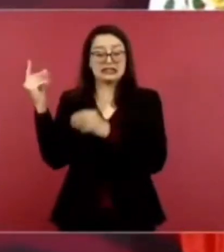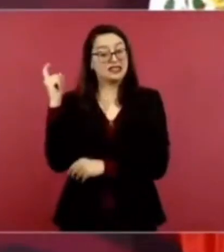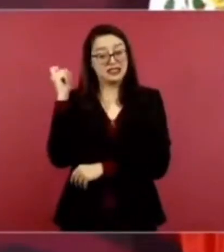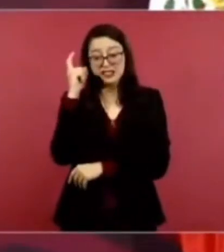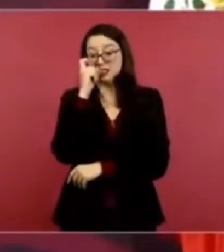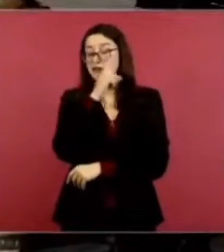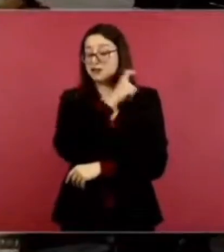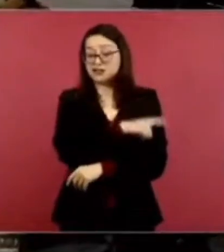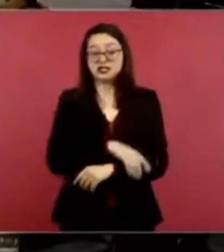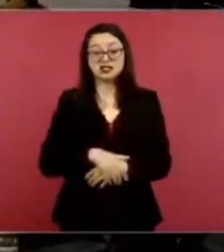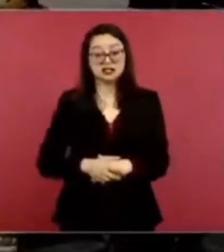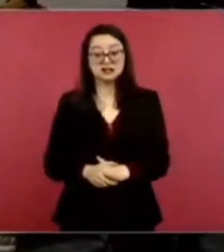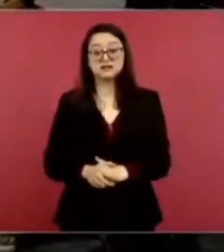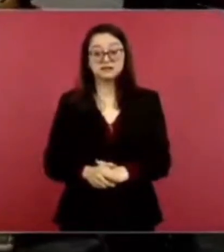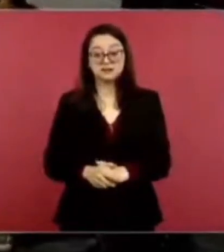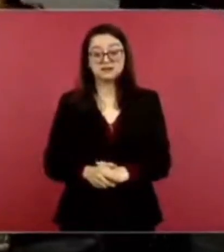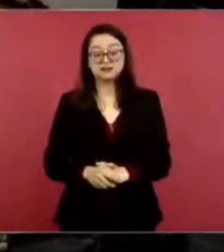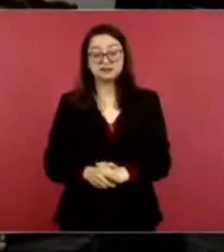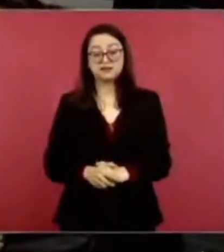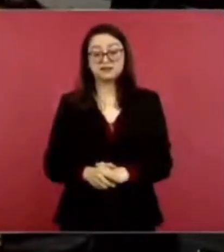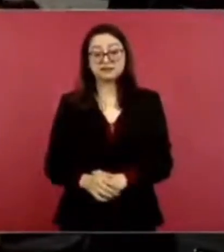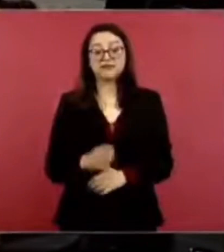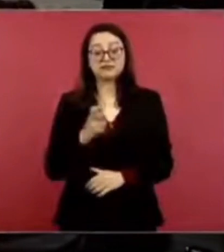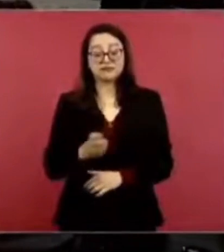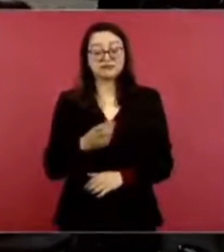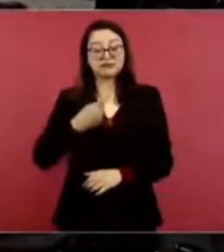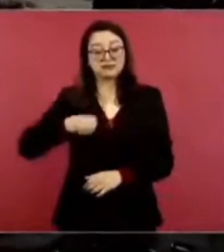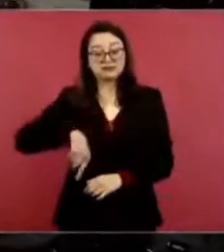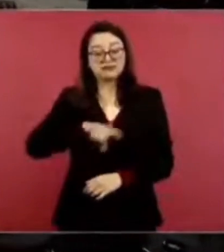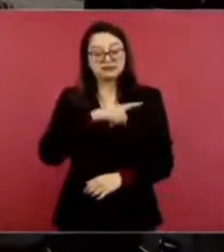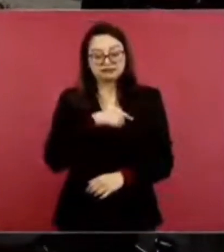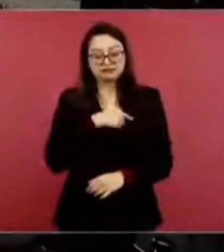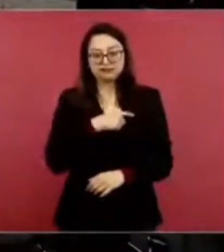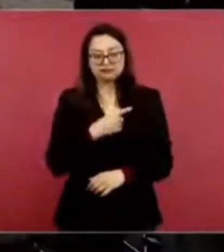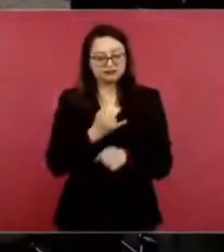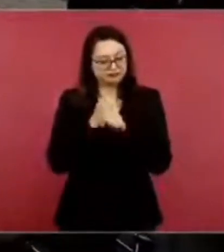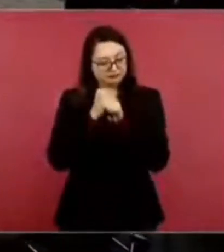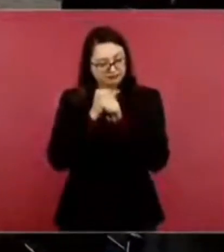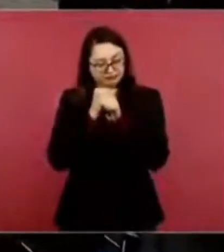otras y aquí Lo importante es que no haya